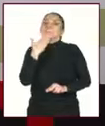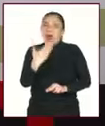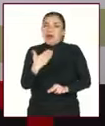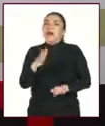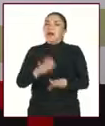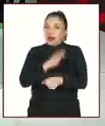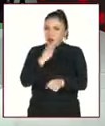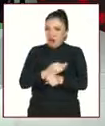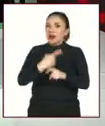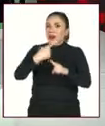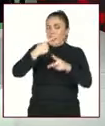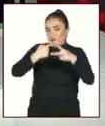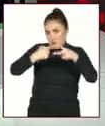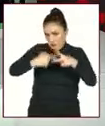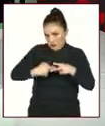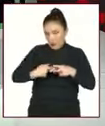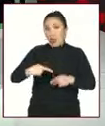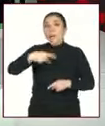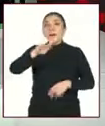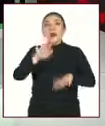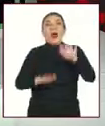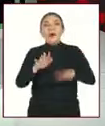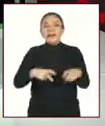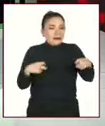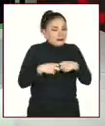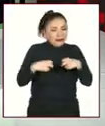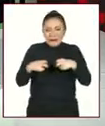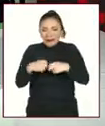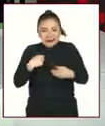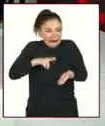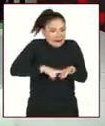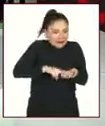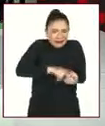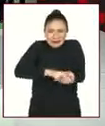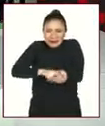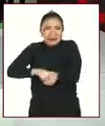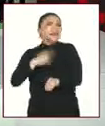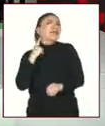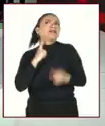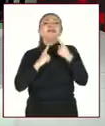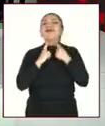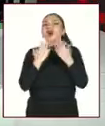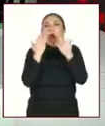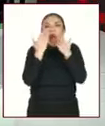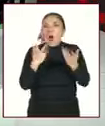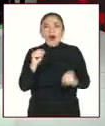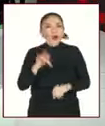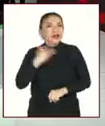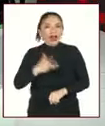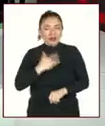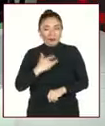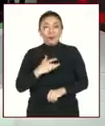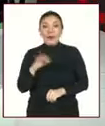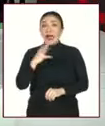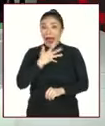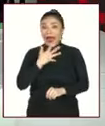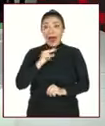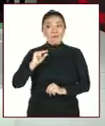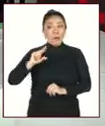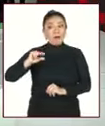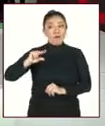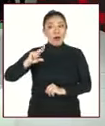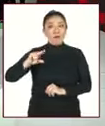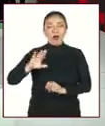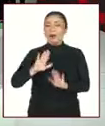Perfecto. Pero a veces con los nervios es difícil poderlo detectar. Entonces, ya dependiendo si tiene pulso, pues no va a